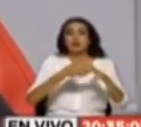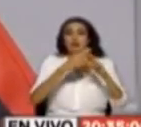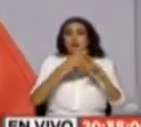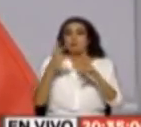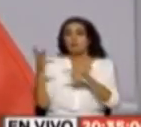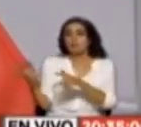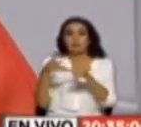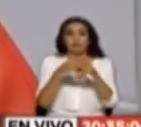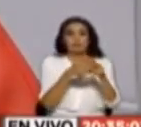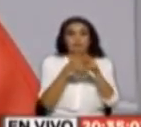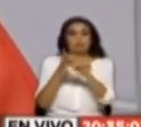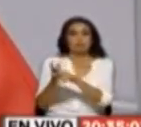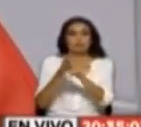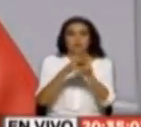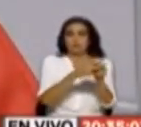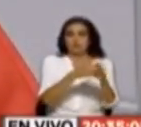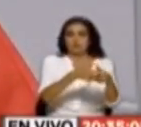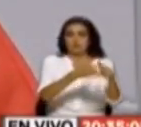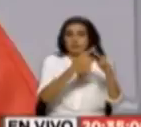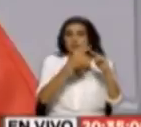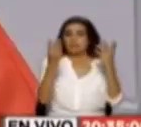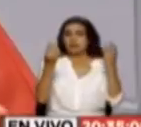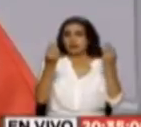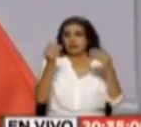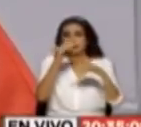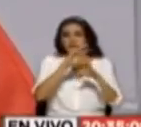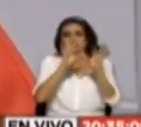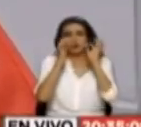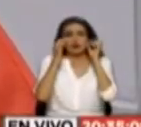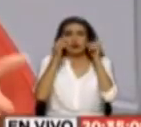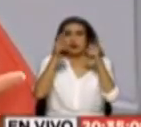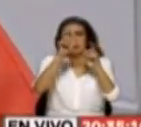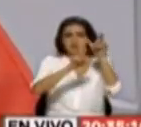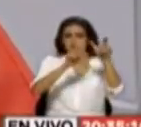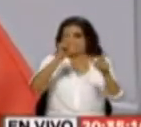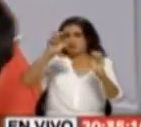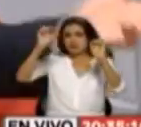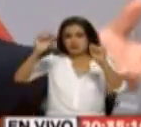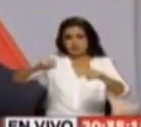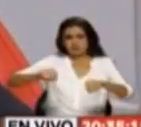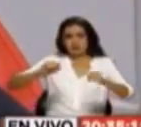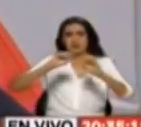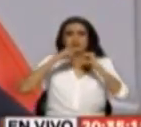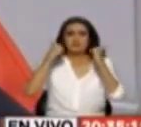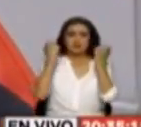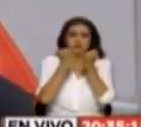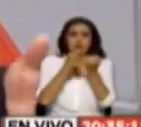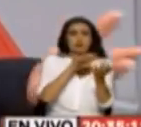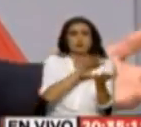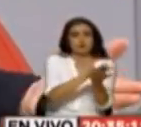productivo, para seguir ajustando mecanismos que permitan la gente, nuestros emprendedores, las asociaciones, las